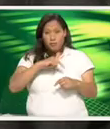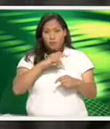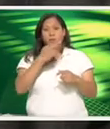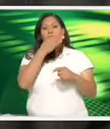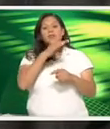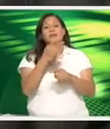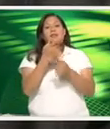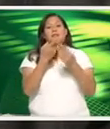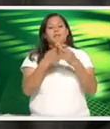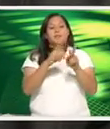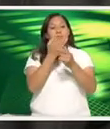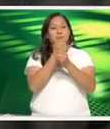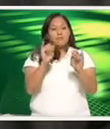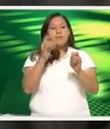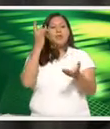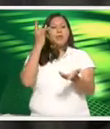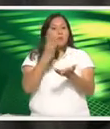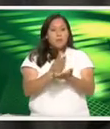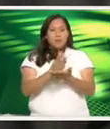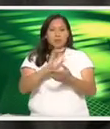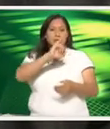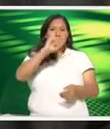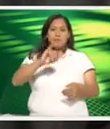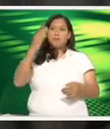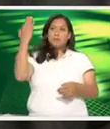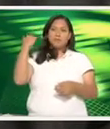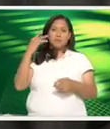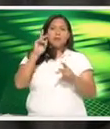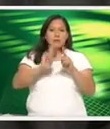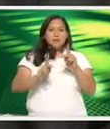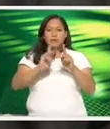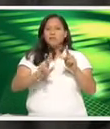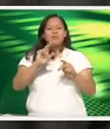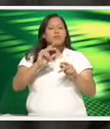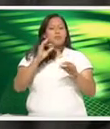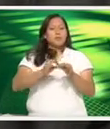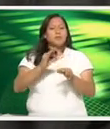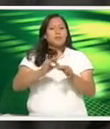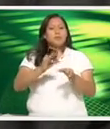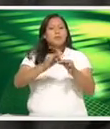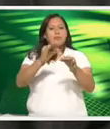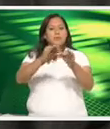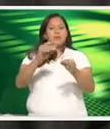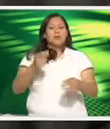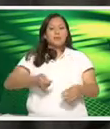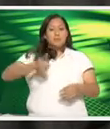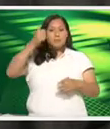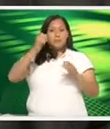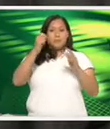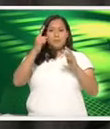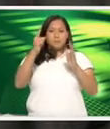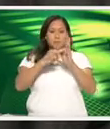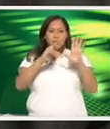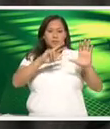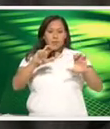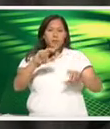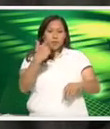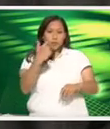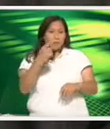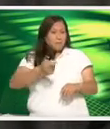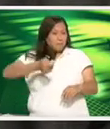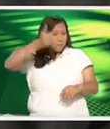inicio de la independencia es la única que jamás en la historia se ha interrumpido. Y la primera vez que se celebró fue 1812, es